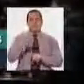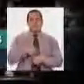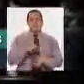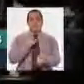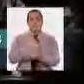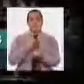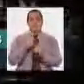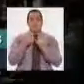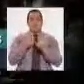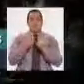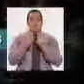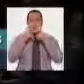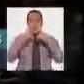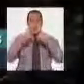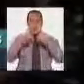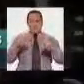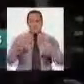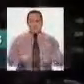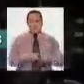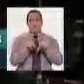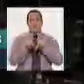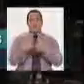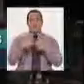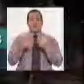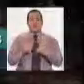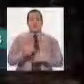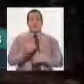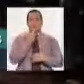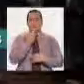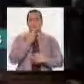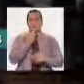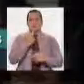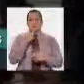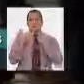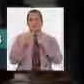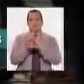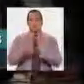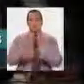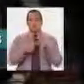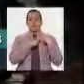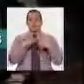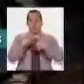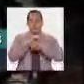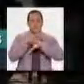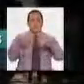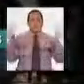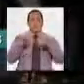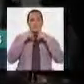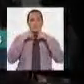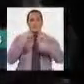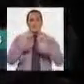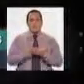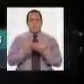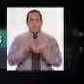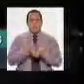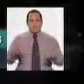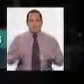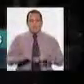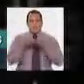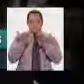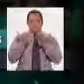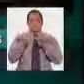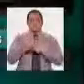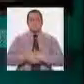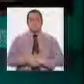penalmente para que se investigue quiénes son los autores de la difusión de este material. Contigo, Nicolás,